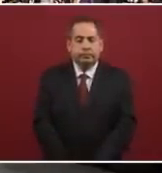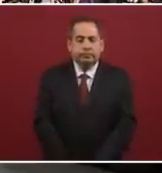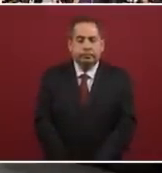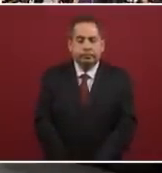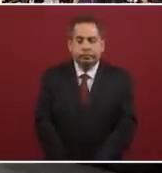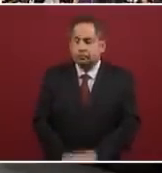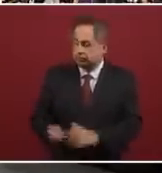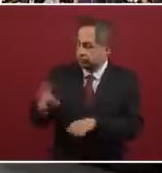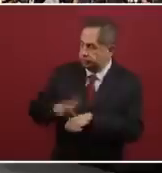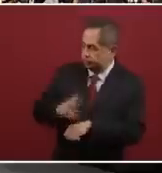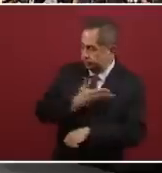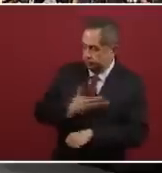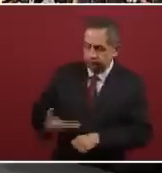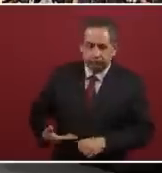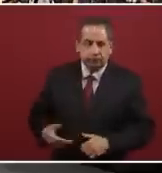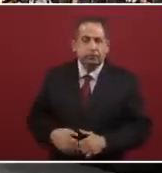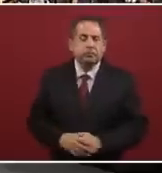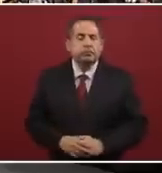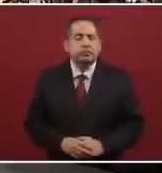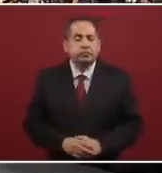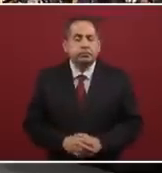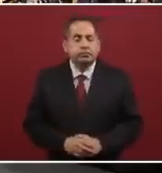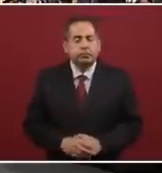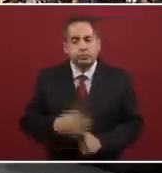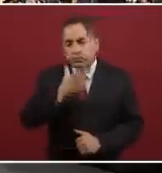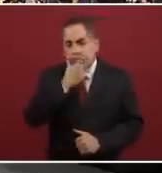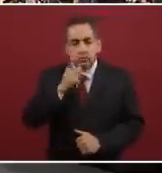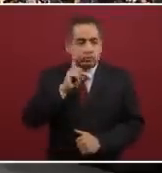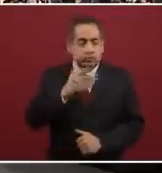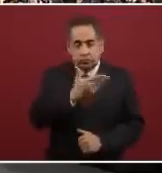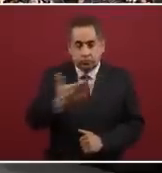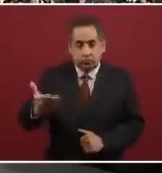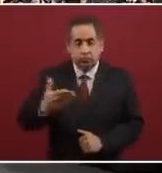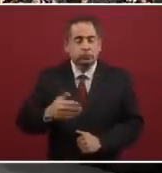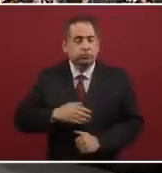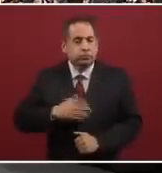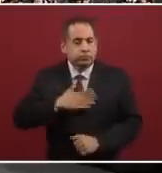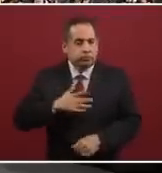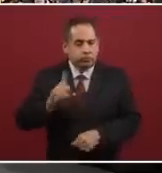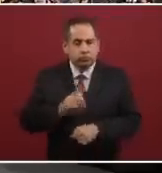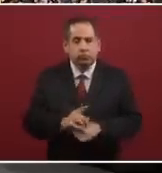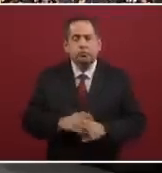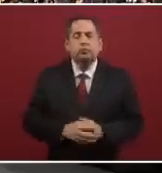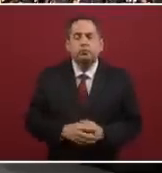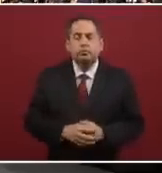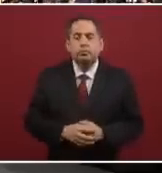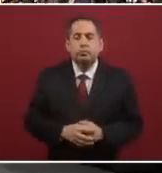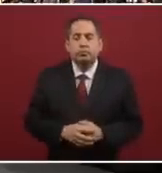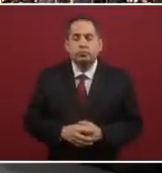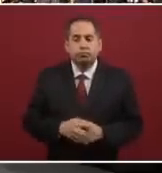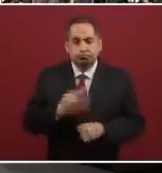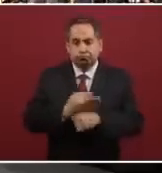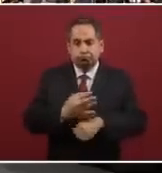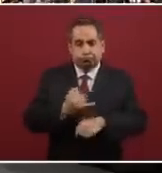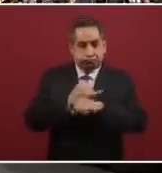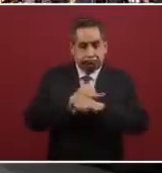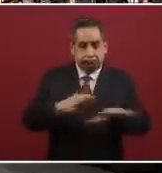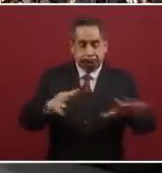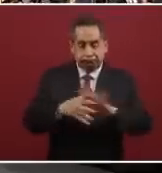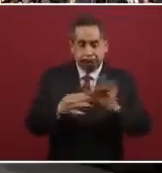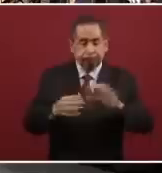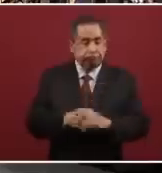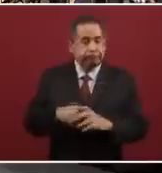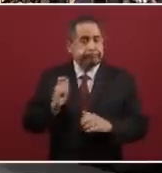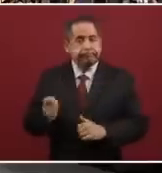Con su permiso, señor presidente. Señoras, señores, muy buenos días. De manera breve, informar que las